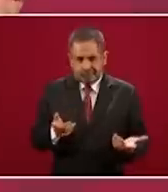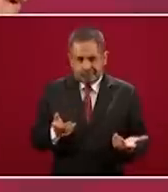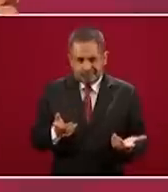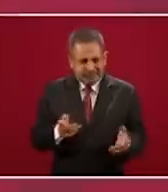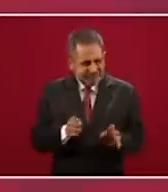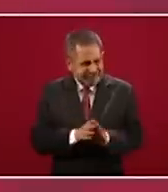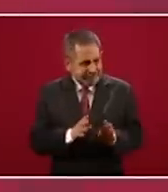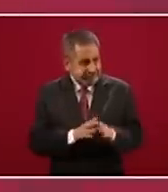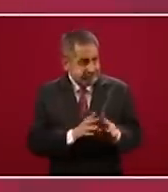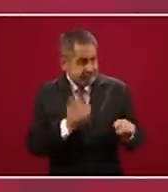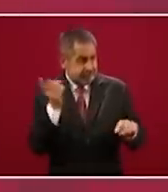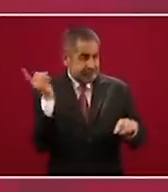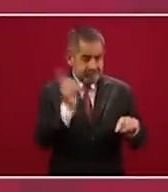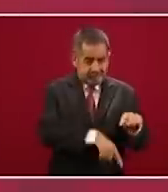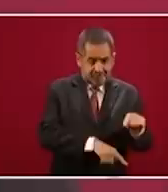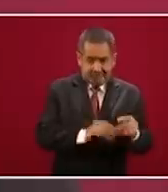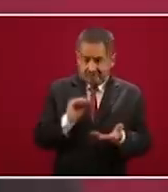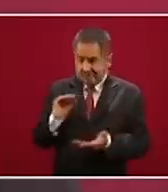¿cómo?